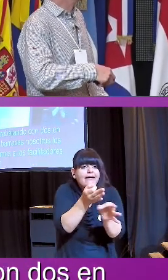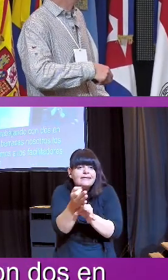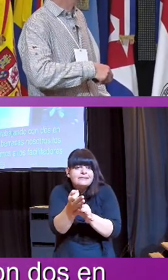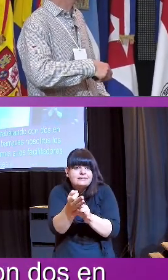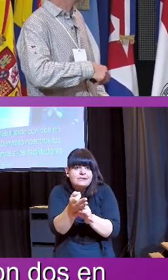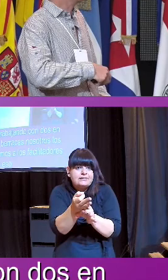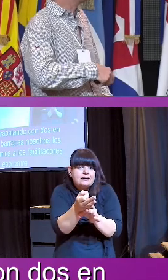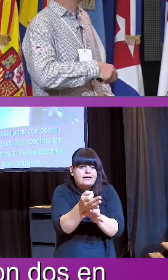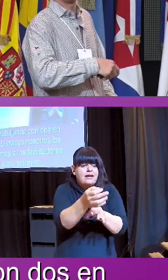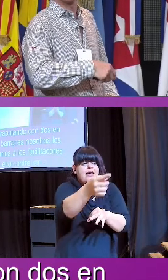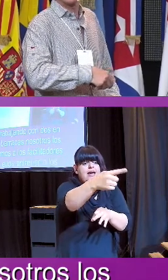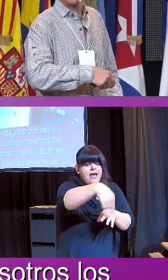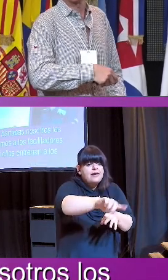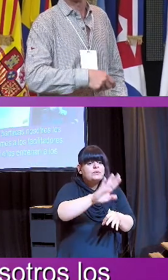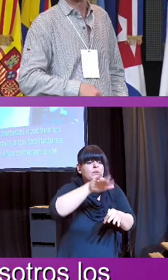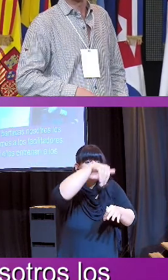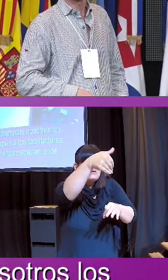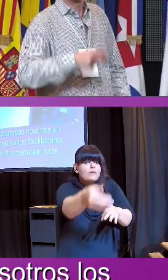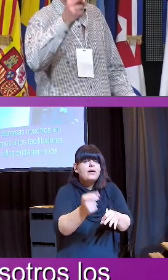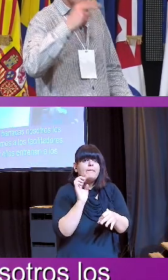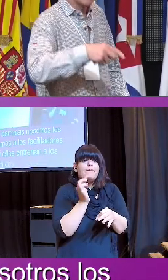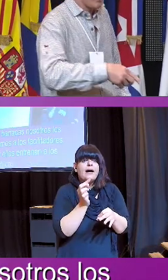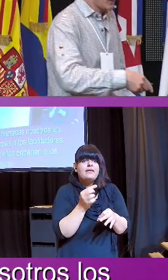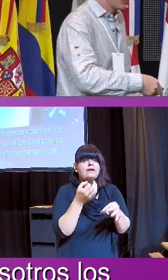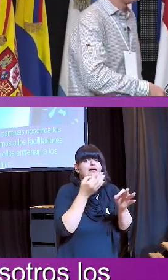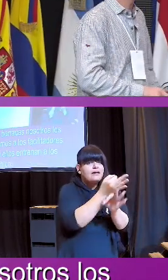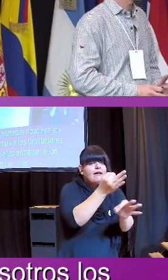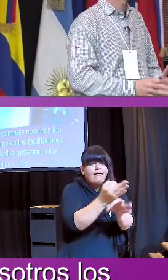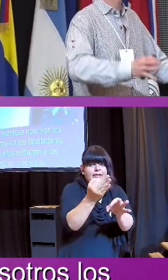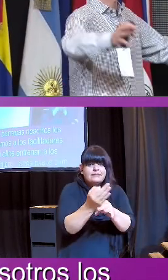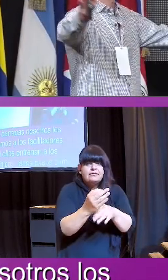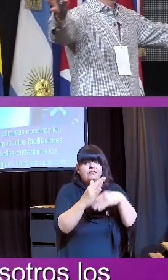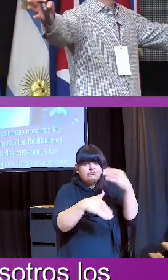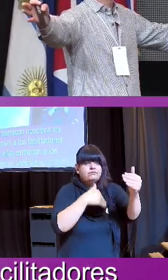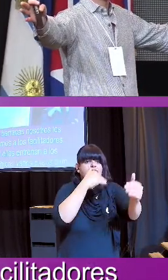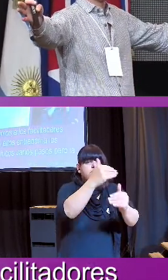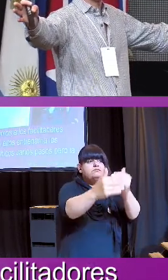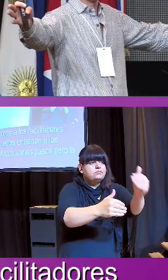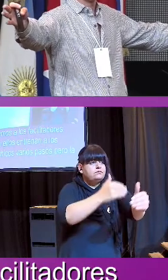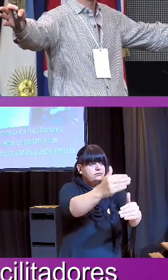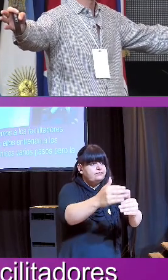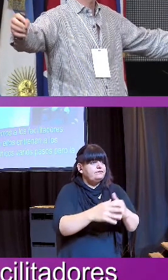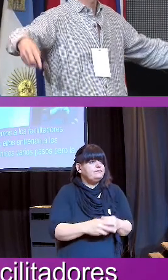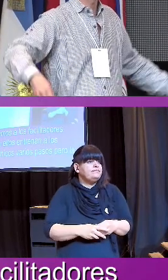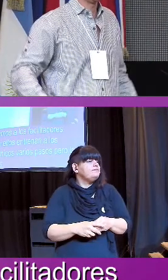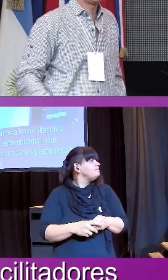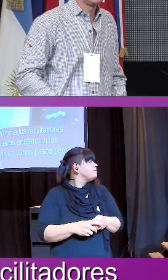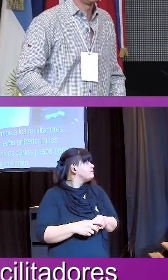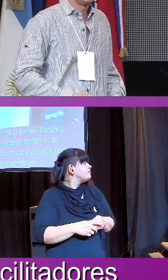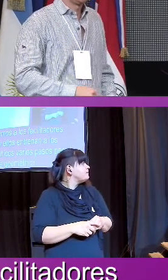ellos entrenan a los padres para que trabajen con los chicos. Varios pasos. Pero la escalabilidad es mucho mayor, ¿sí? Es